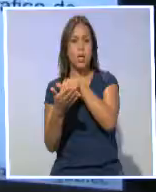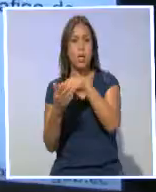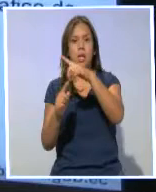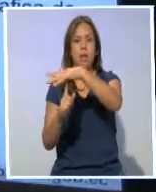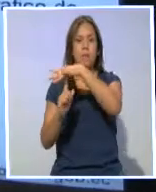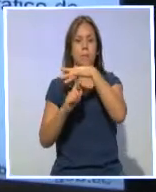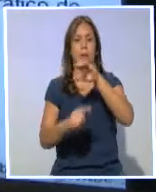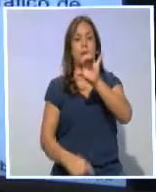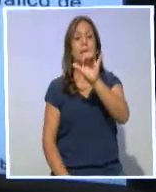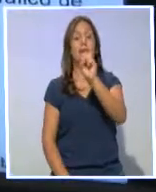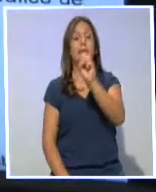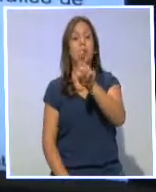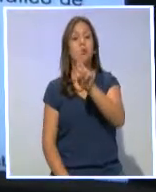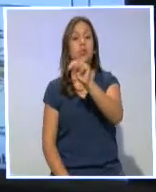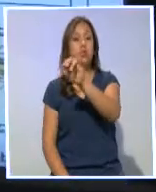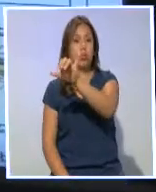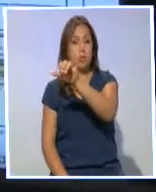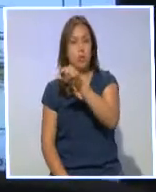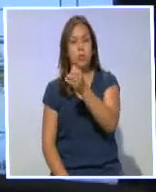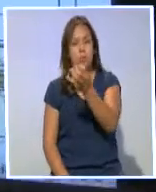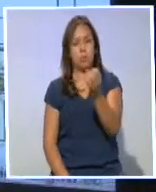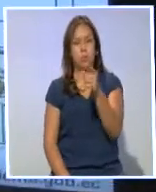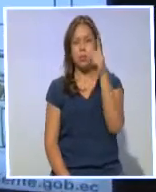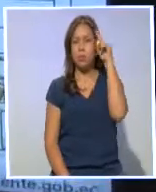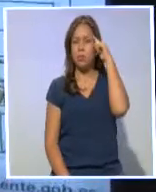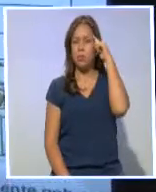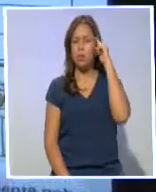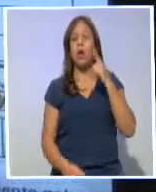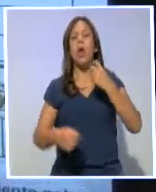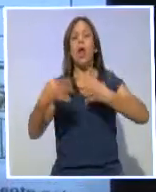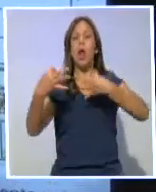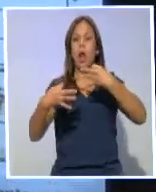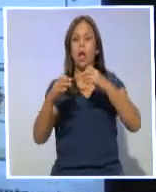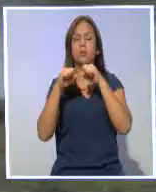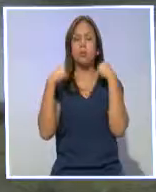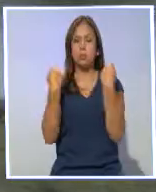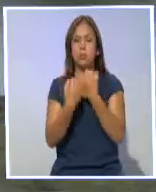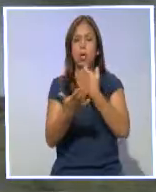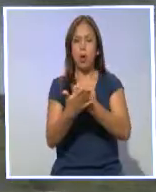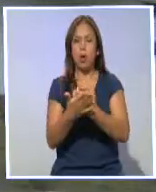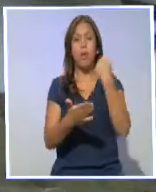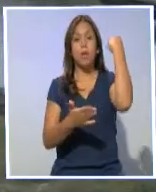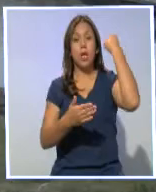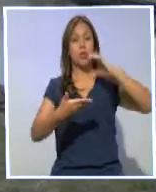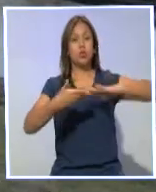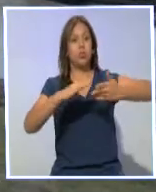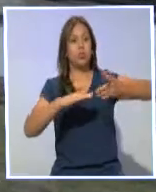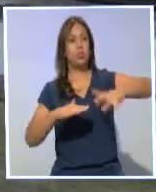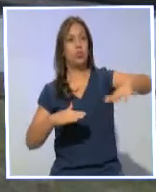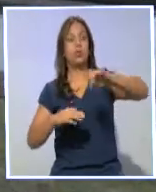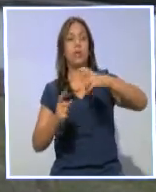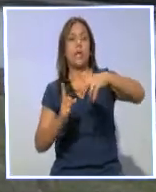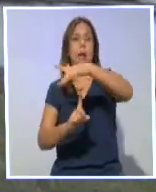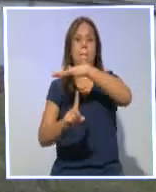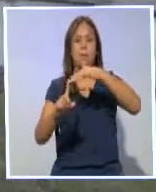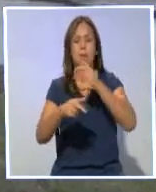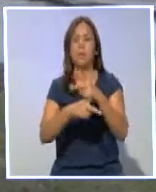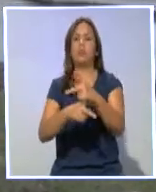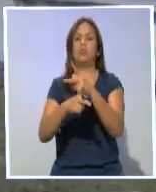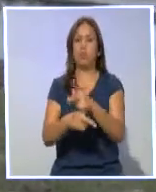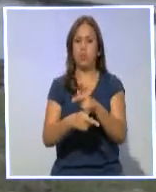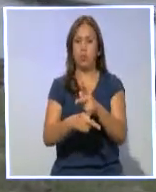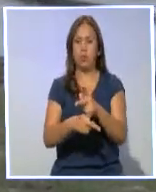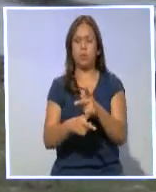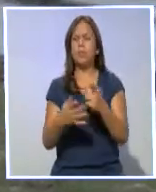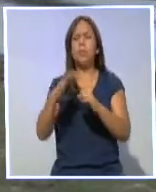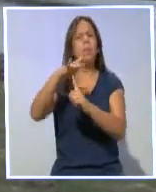Yasuní, tomando en consideración varios aspectos jurídicos, socioeconómicos, de derechos colectivos y ambientales. Pero ¿en dónde queda